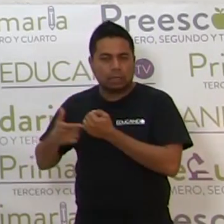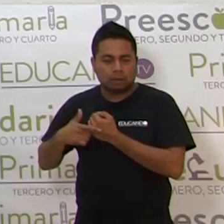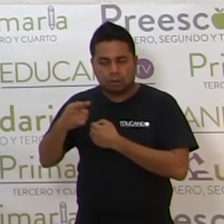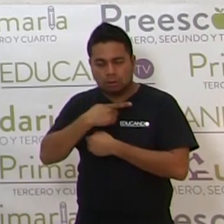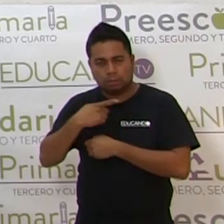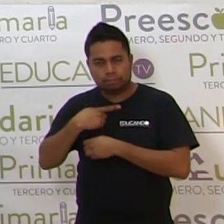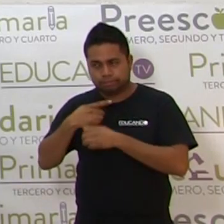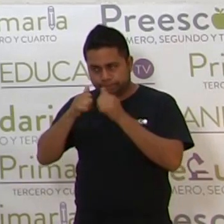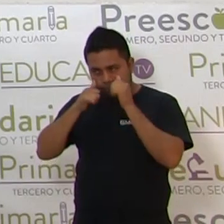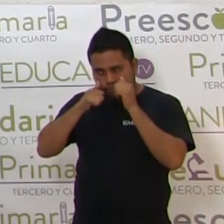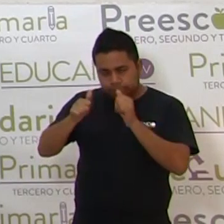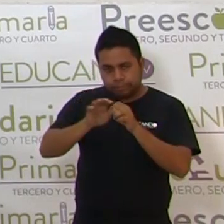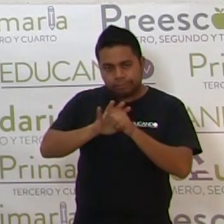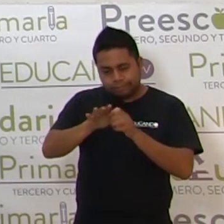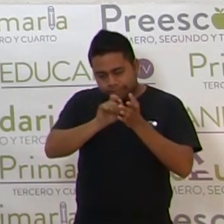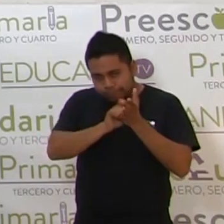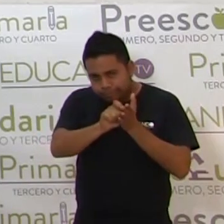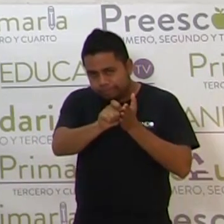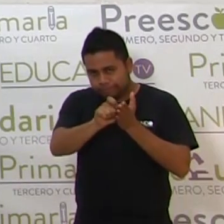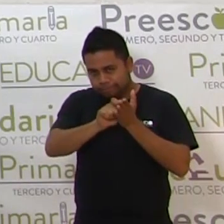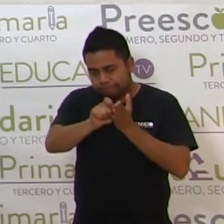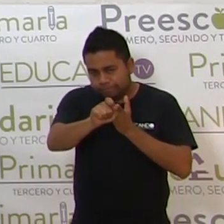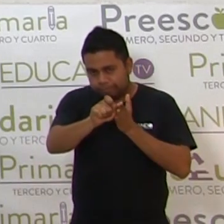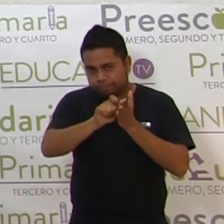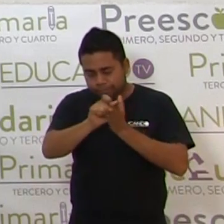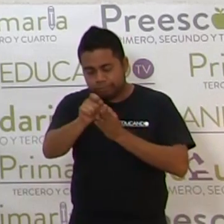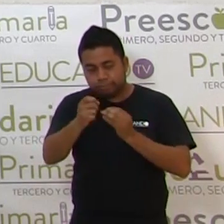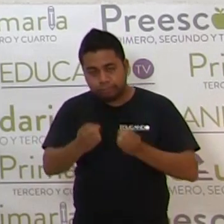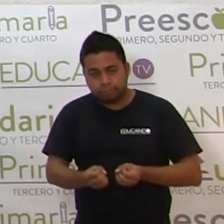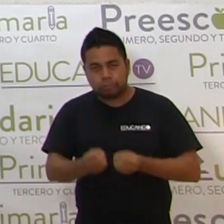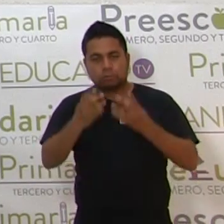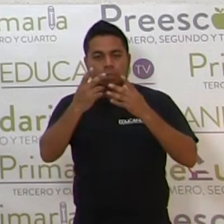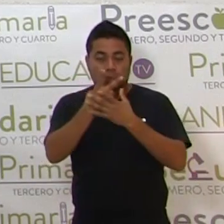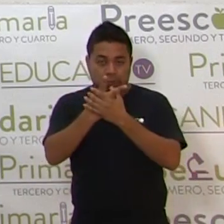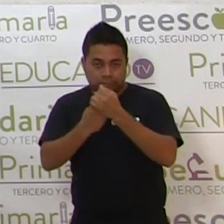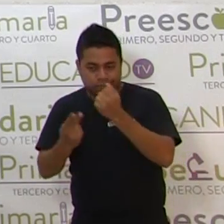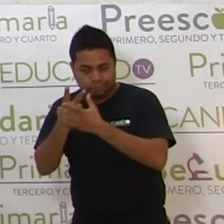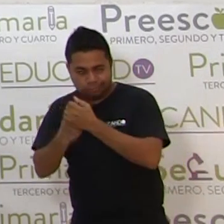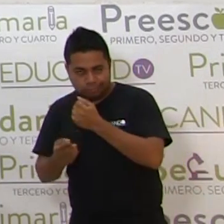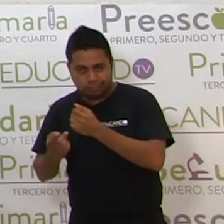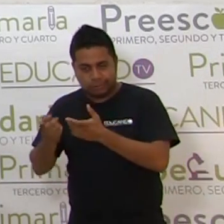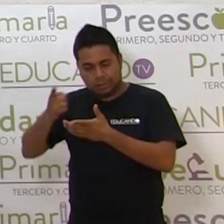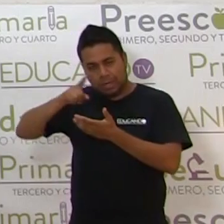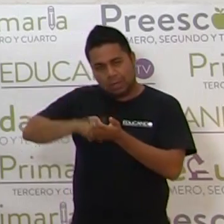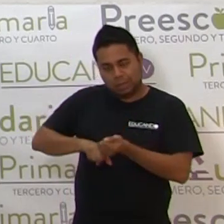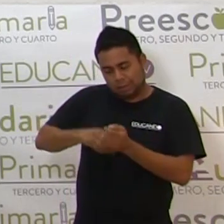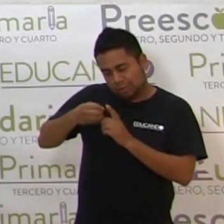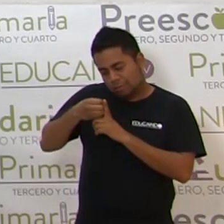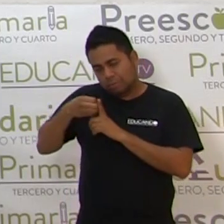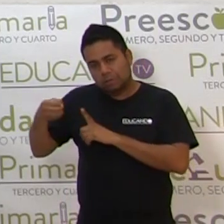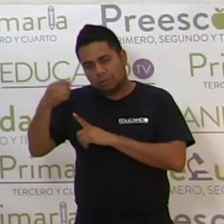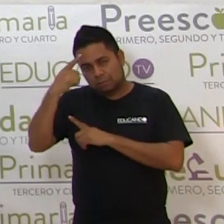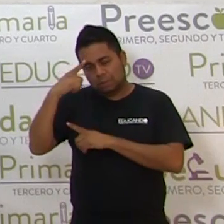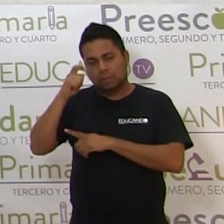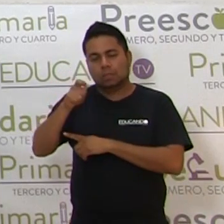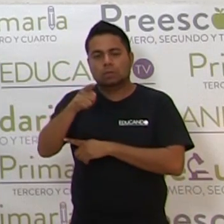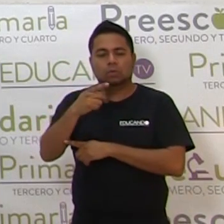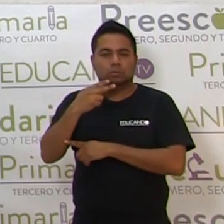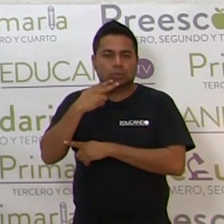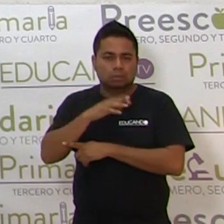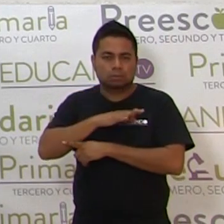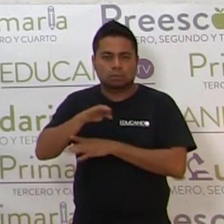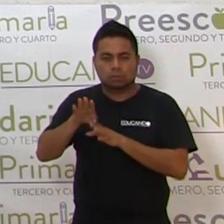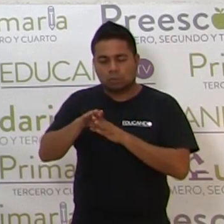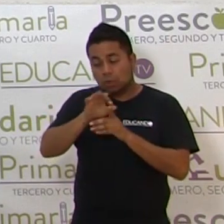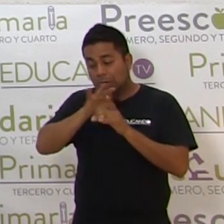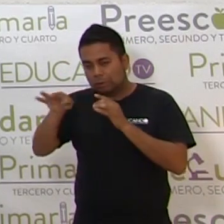rectificar y subrayar cuántos diptongos tienes dentro del mismo verso, para que así tú puedas hacer tu